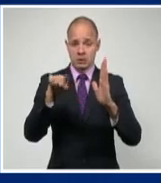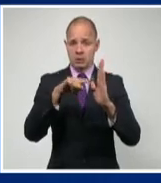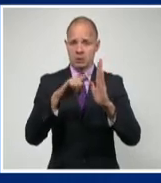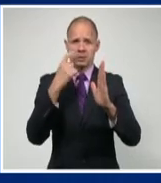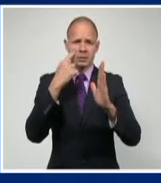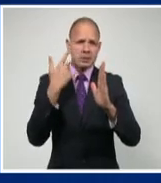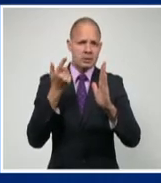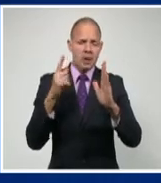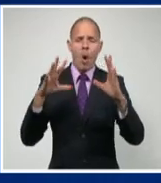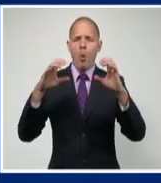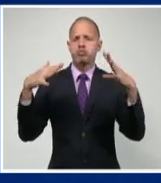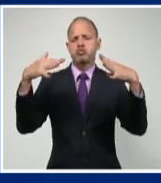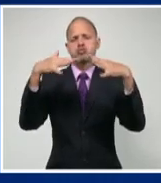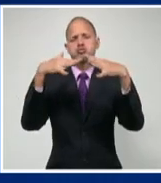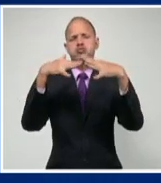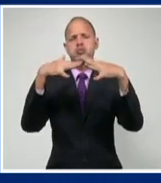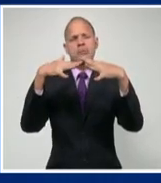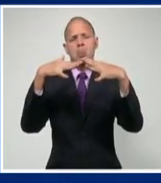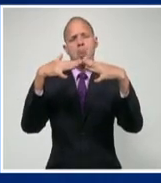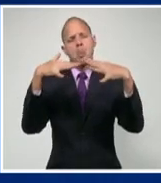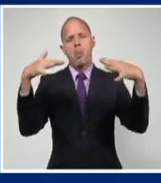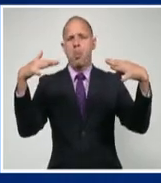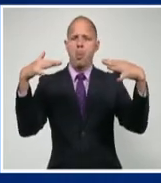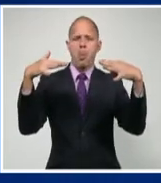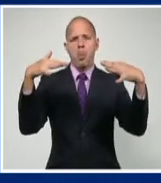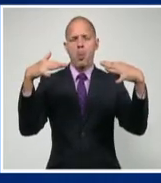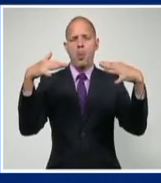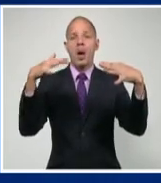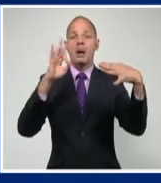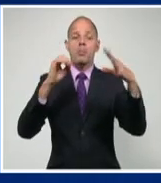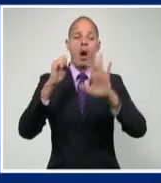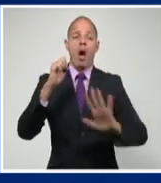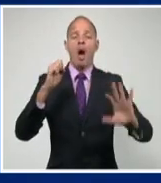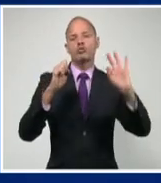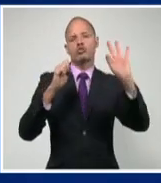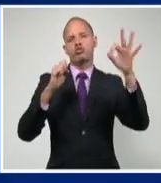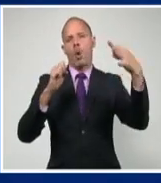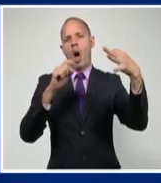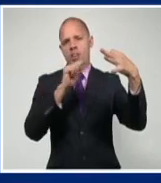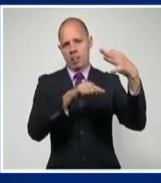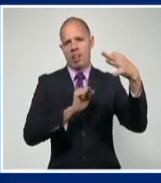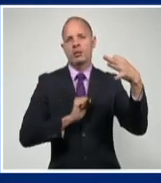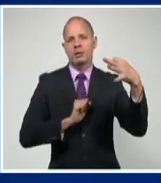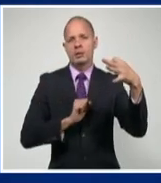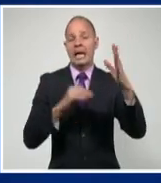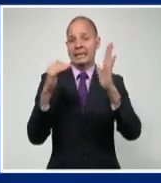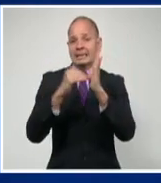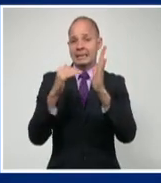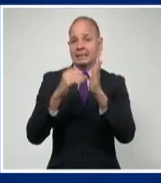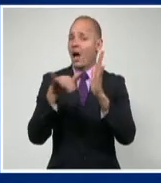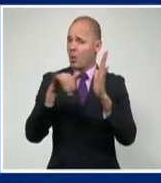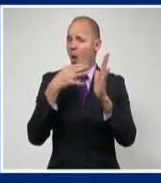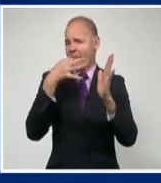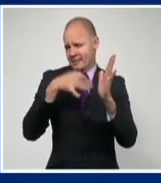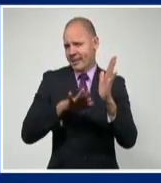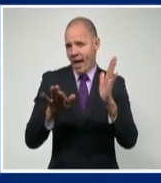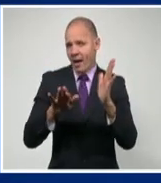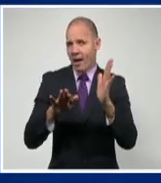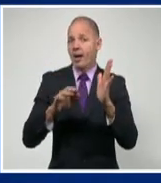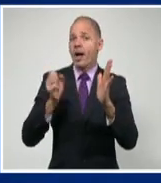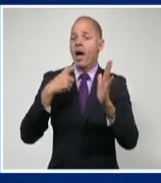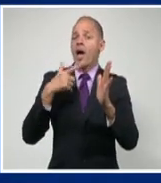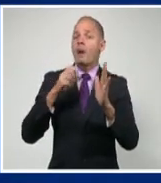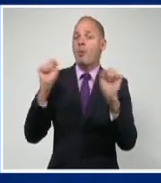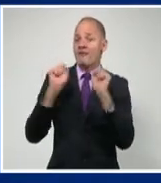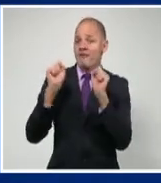parcialmente nublado y con poca nubosidad, soleada la mañana en el oriente del país. Por la tarde se irá trasladando el frente, como les decía, hacia